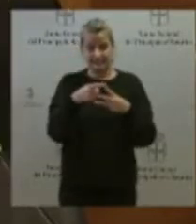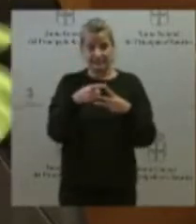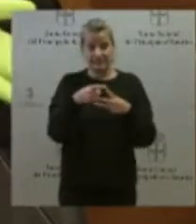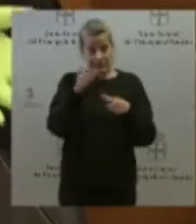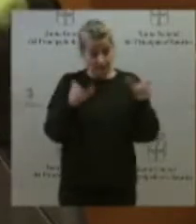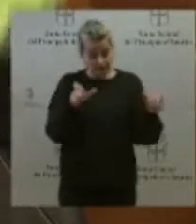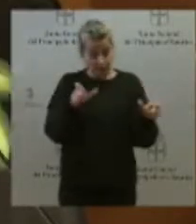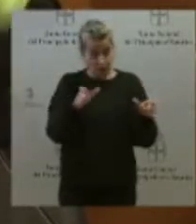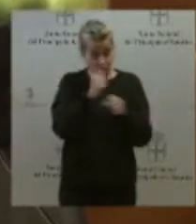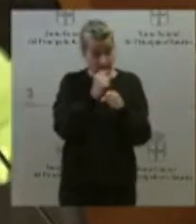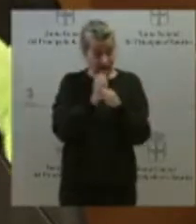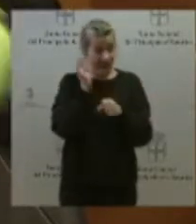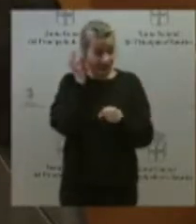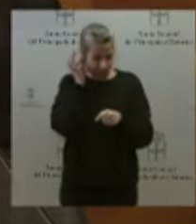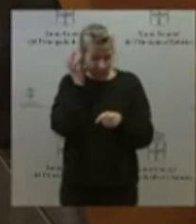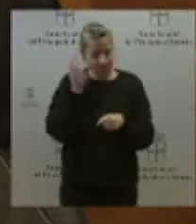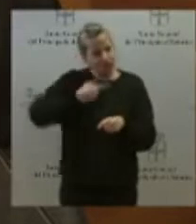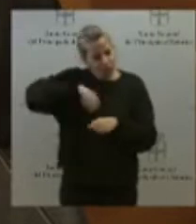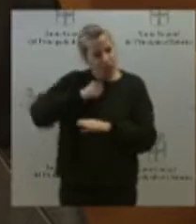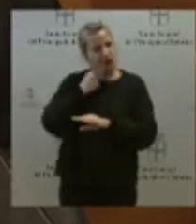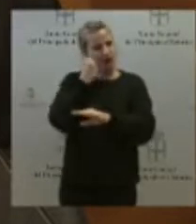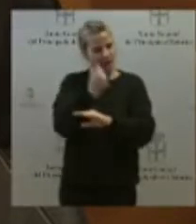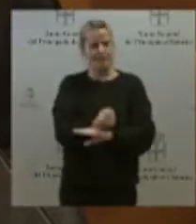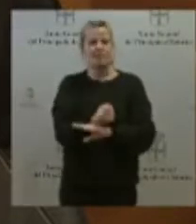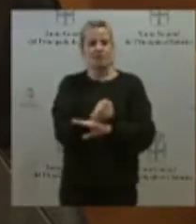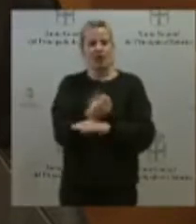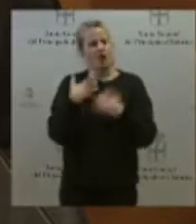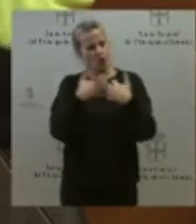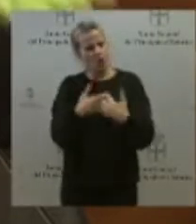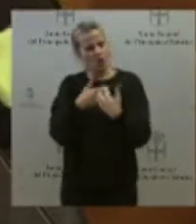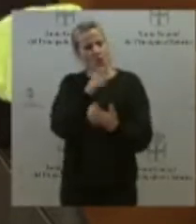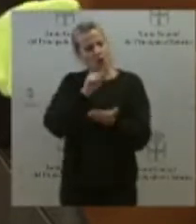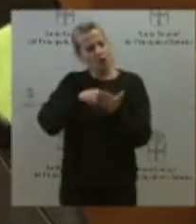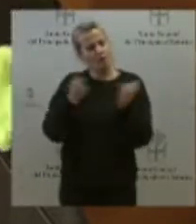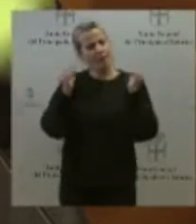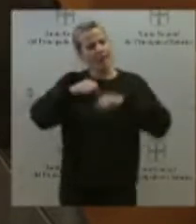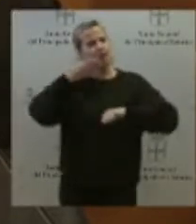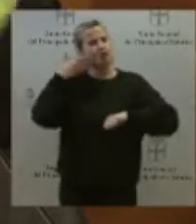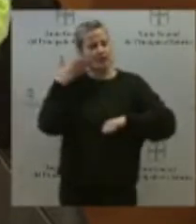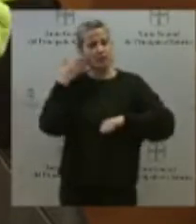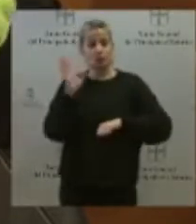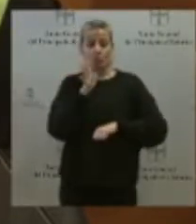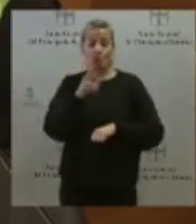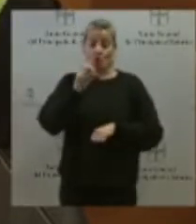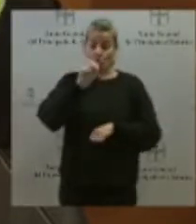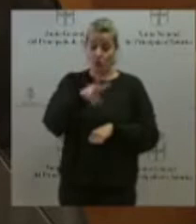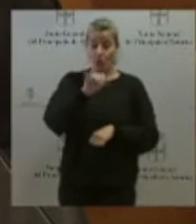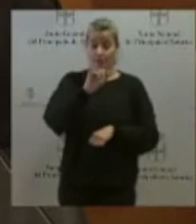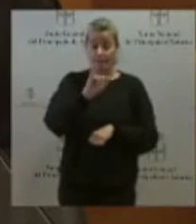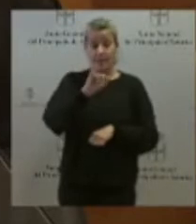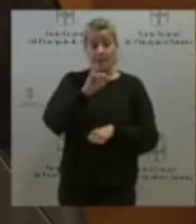lucha por un convenio colectivo digno, porque mejoren las condiciones de las 12.000 trabajadoras y trabajadores de la limpieza de Asturias. En segundo lugar, tenemos